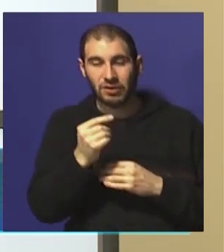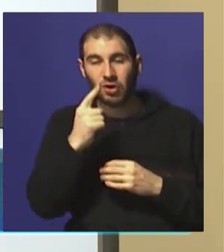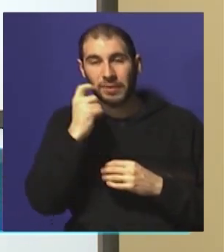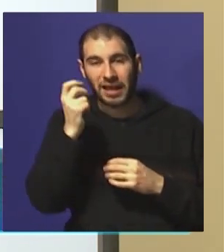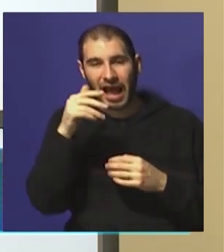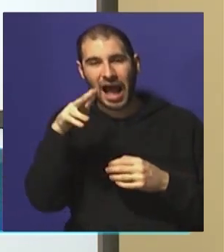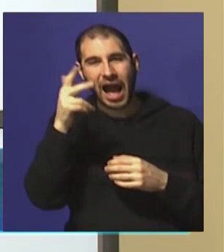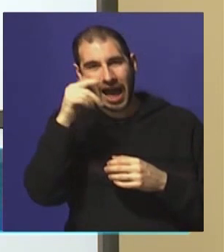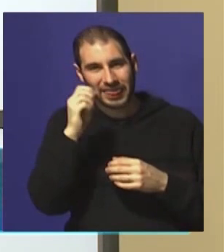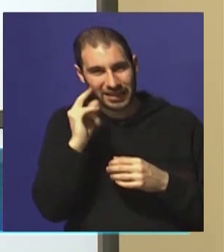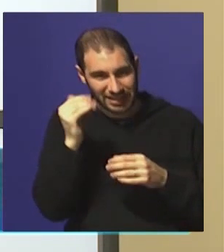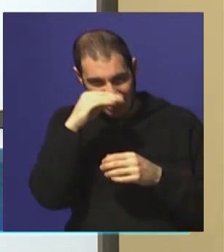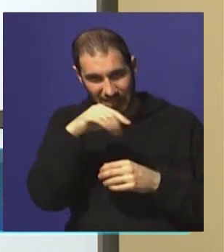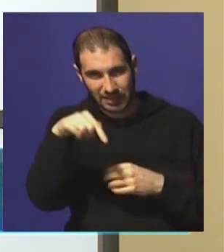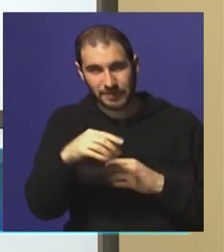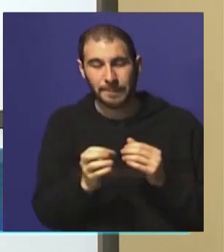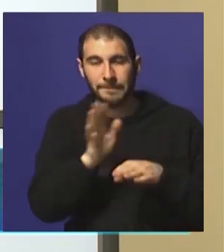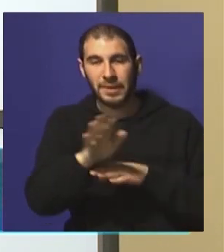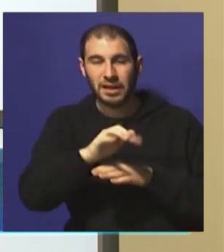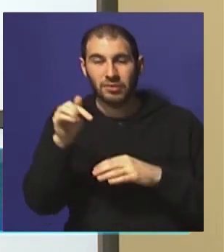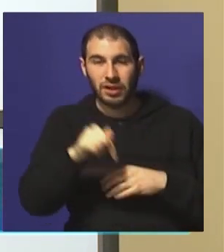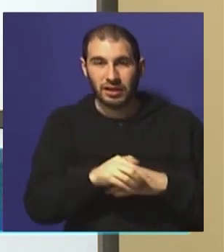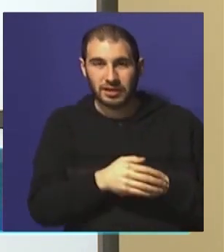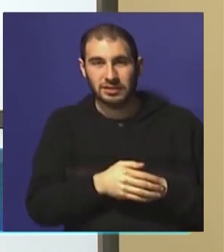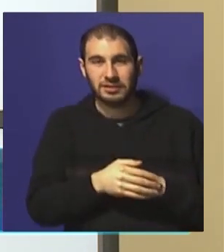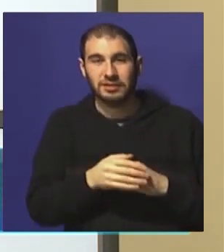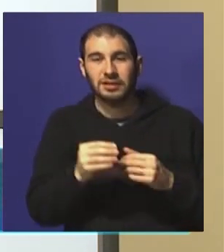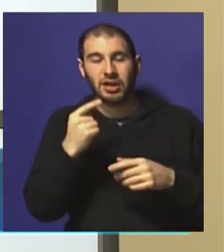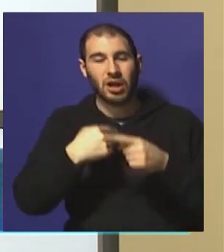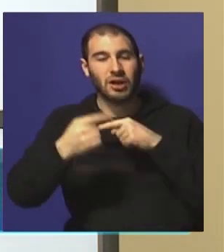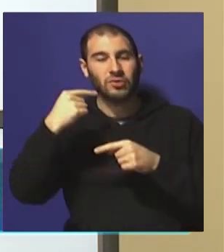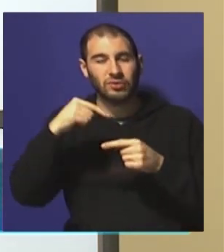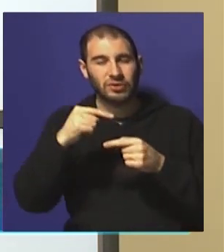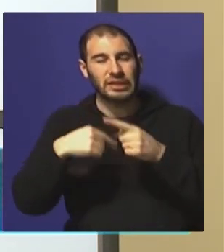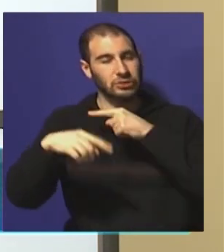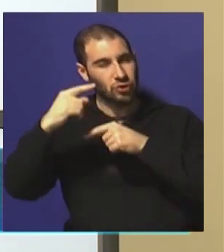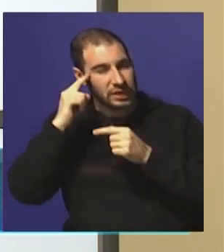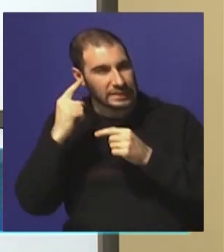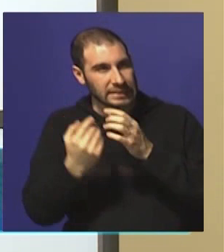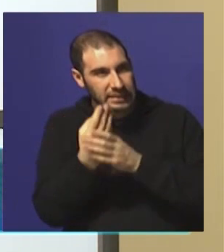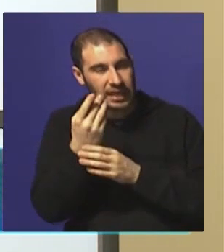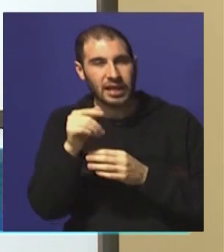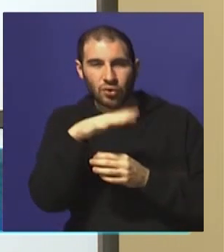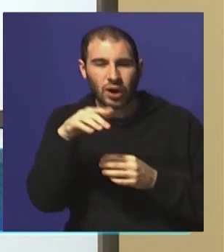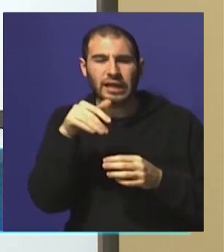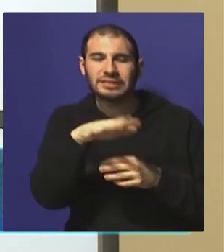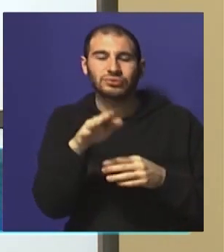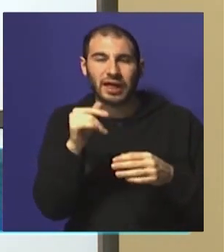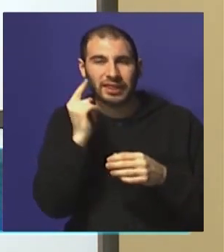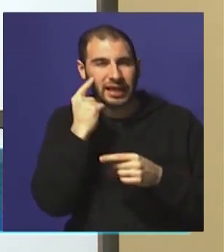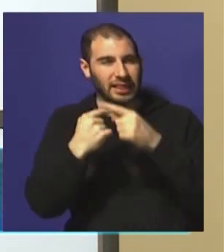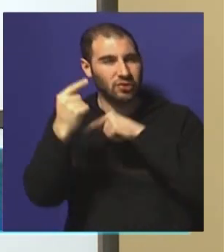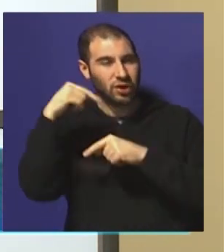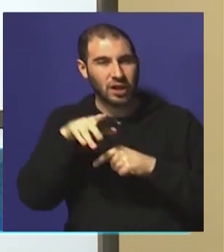negra, película que la va en la construcción del mito, de la leyenda urbana, en este caso en un